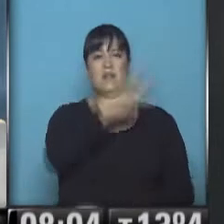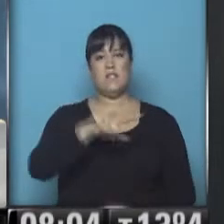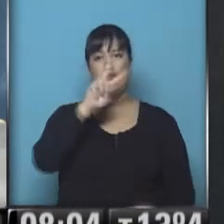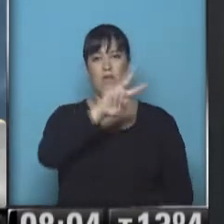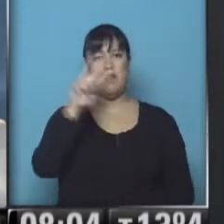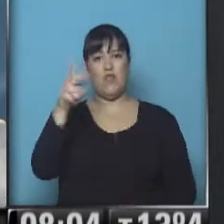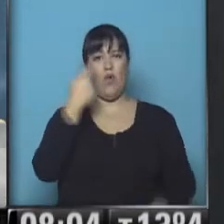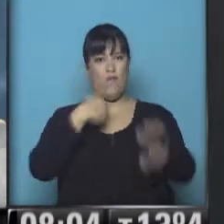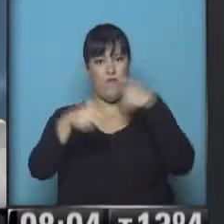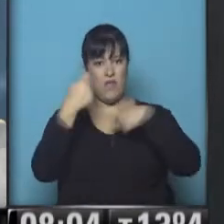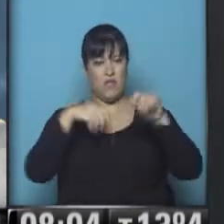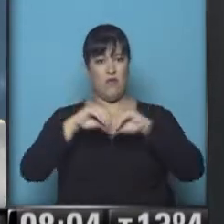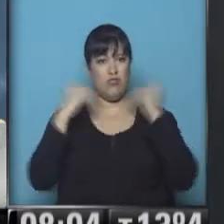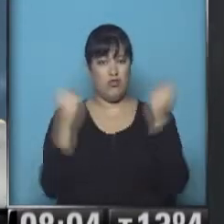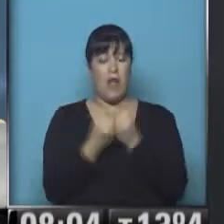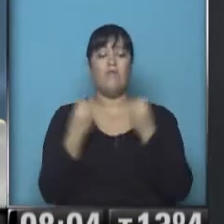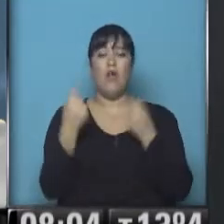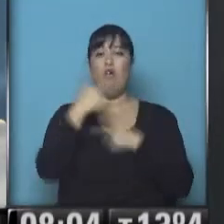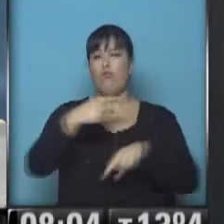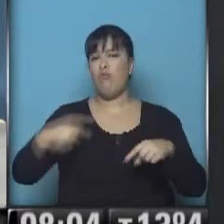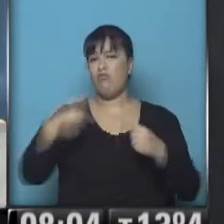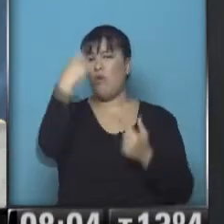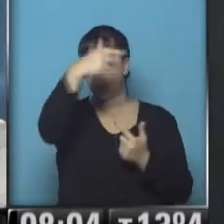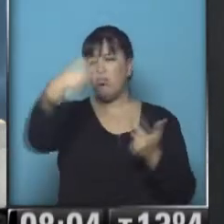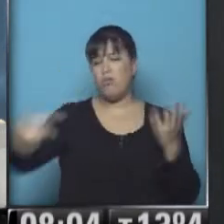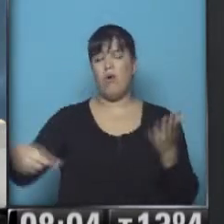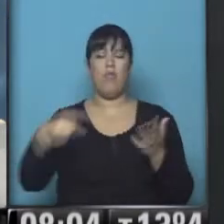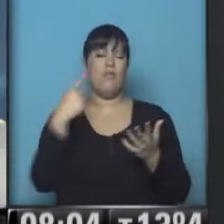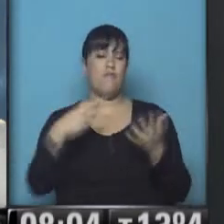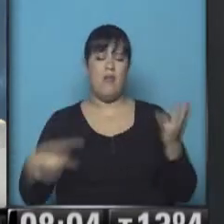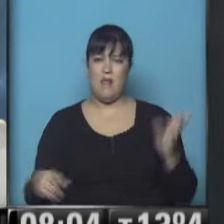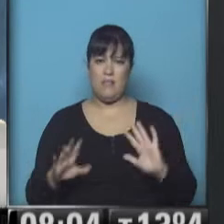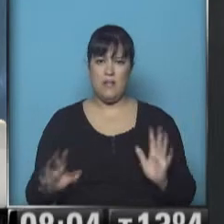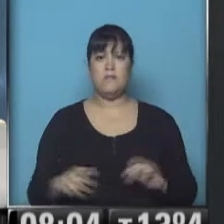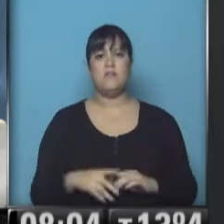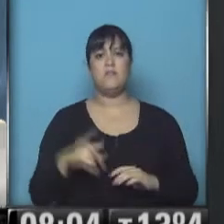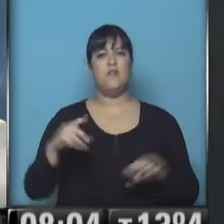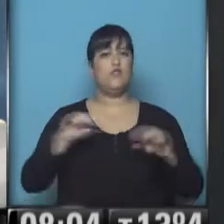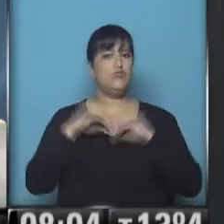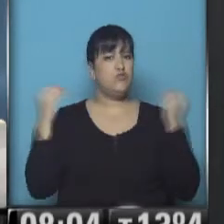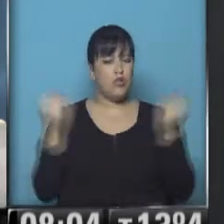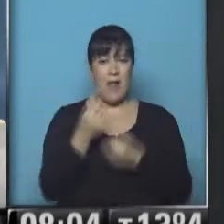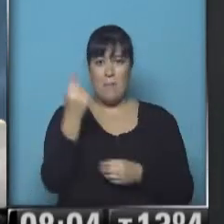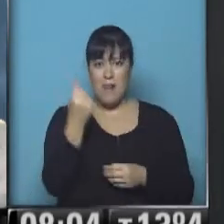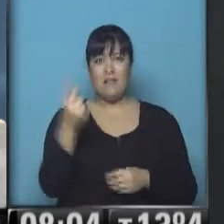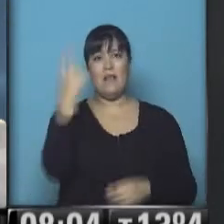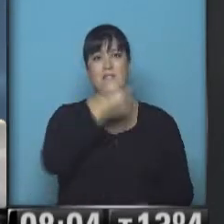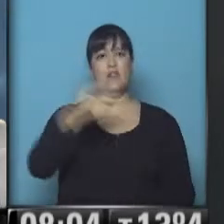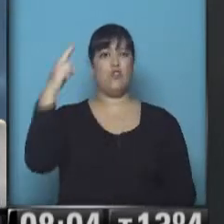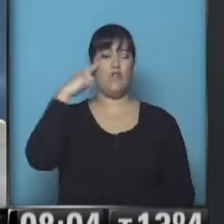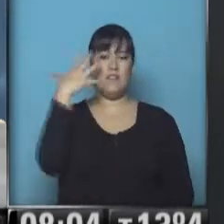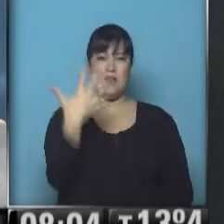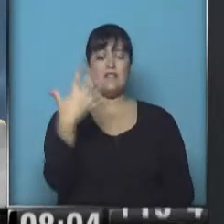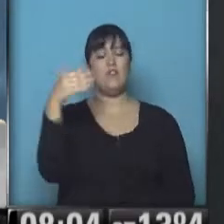89.322 ventas de productos diversos de distintos rubros por un monto equivalente a 195